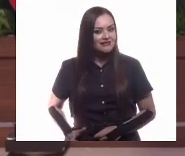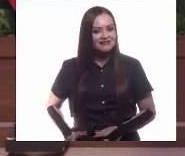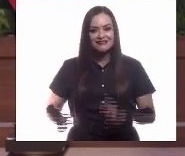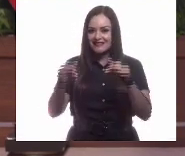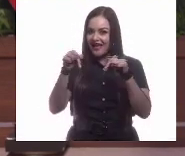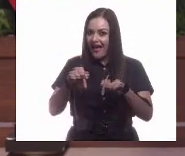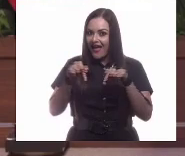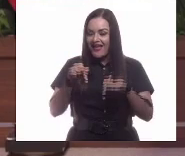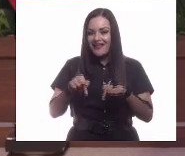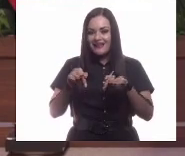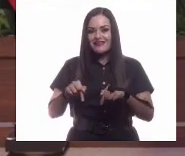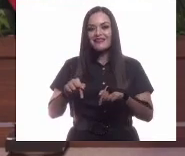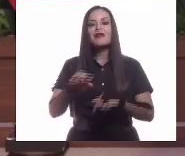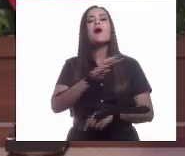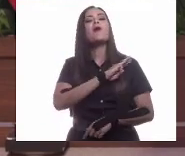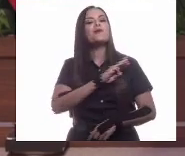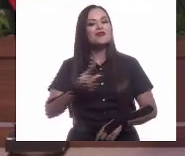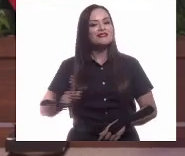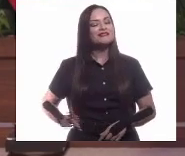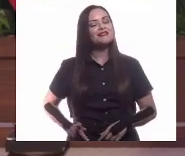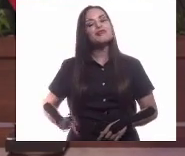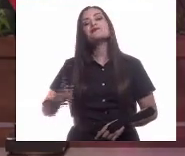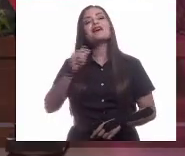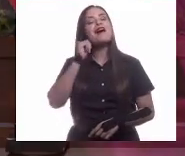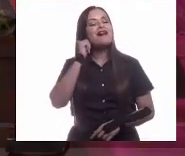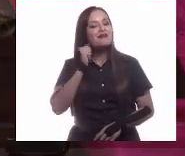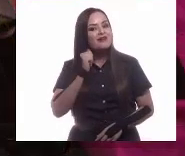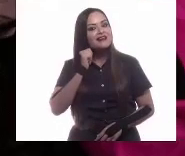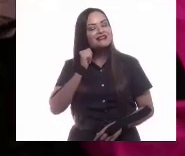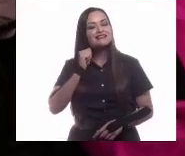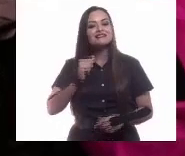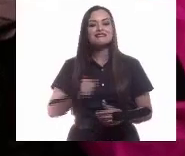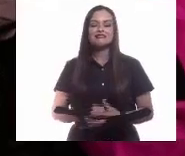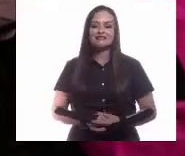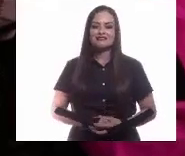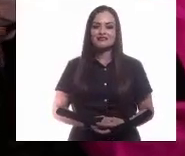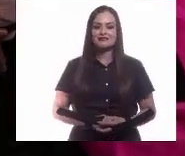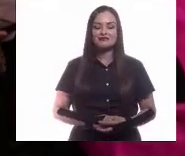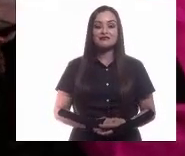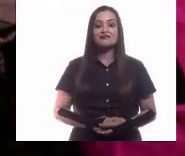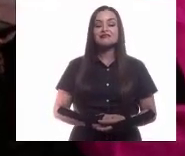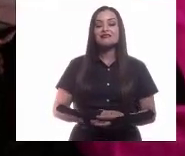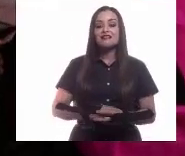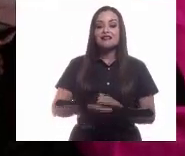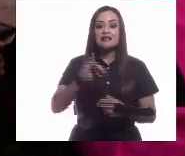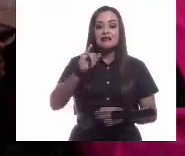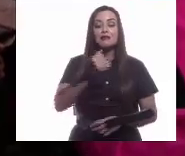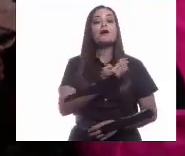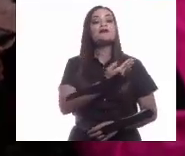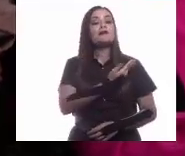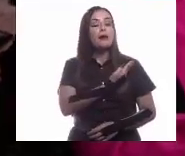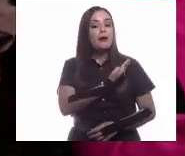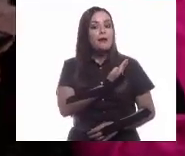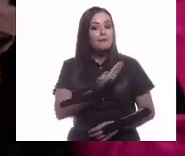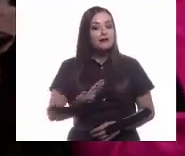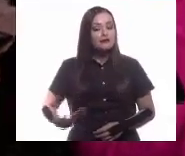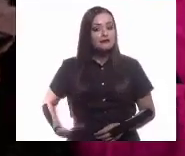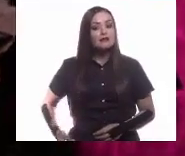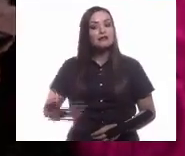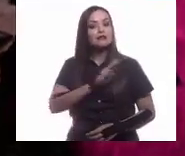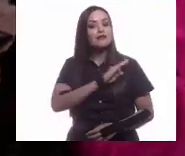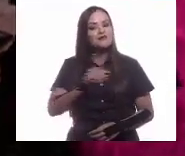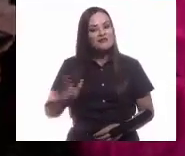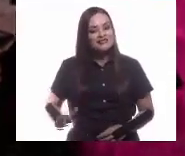en el municipio cabecera de la capital, el señor Rubén Gregorio Muñoz Álvarez, presidente municipal de La Paz, y a su distinguida